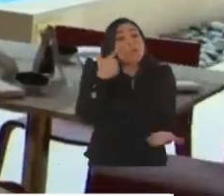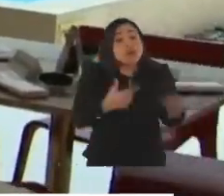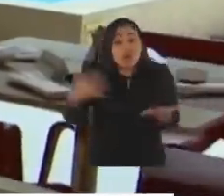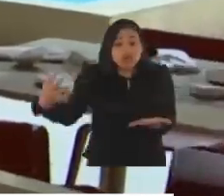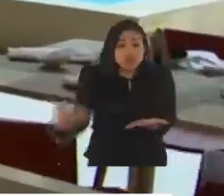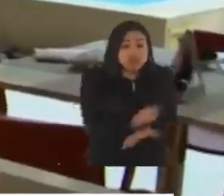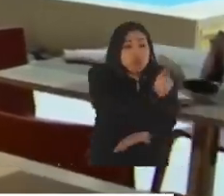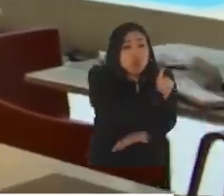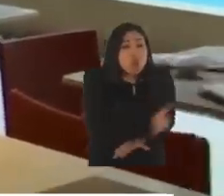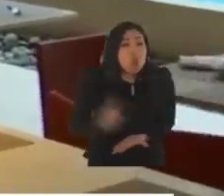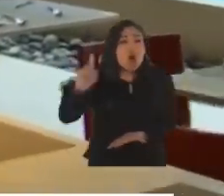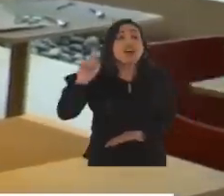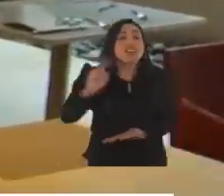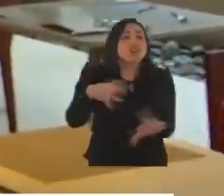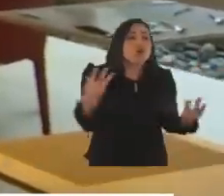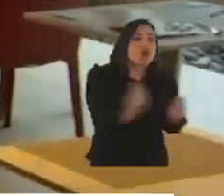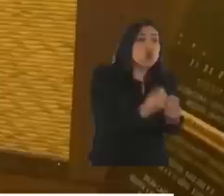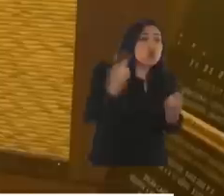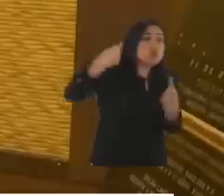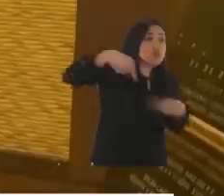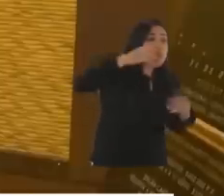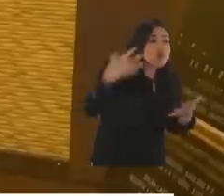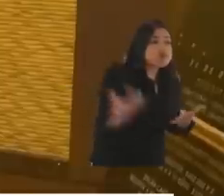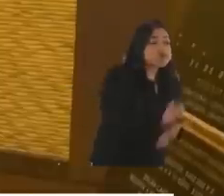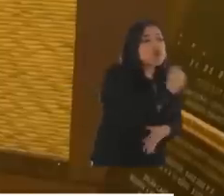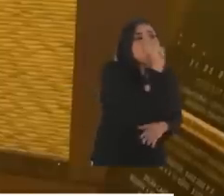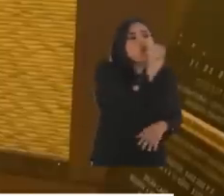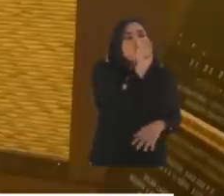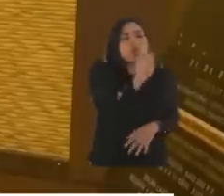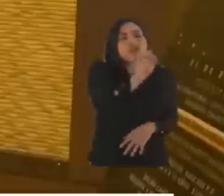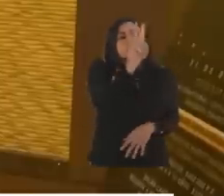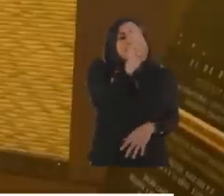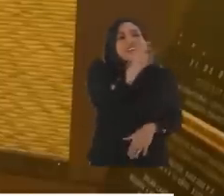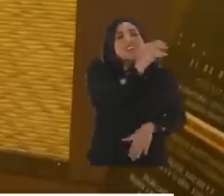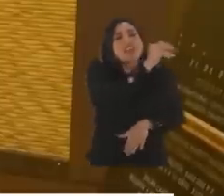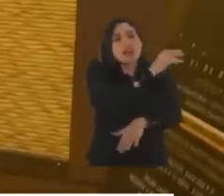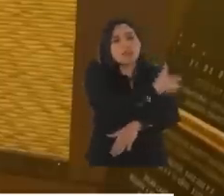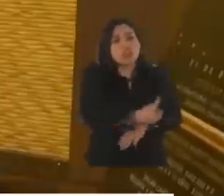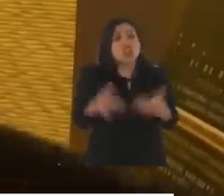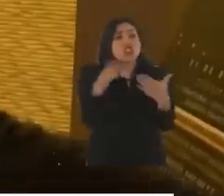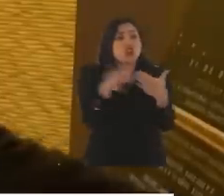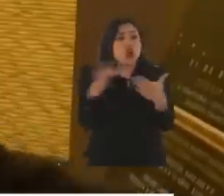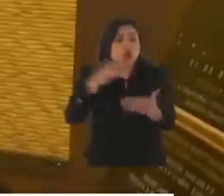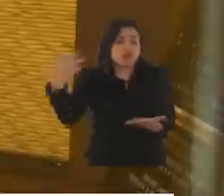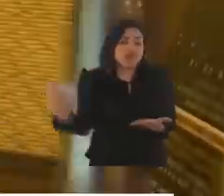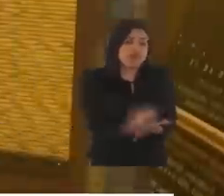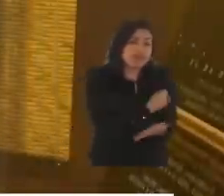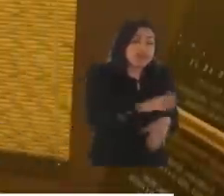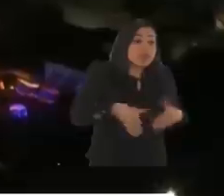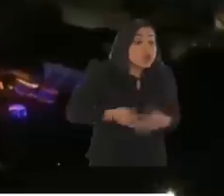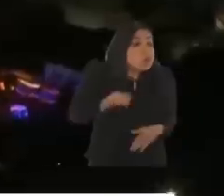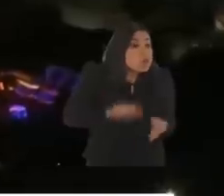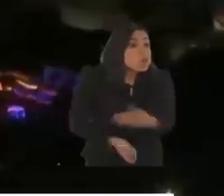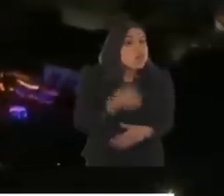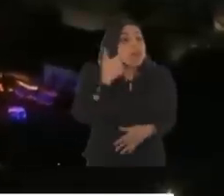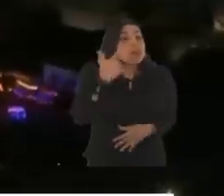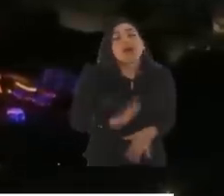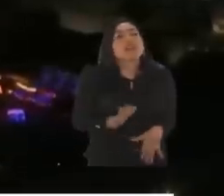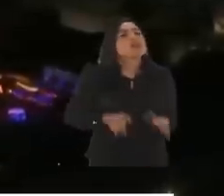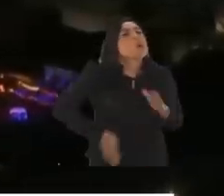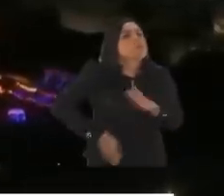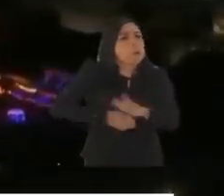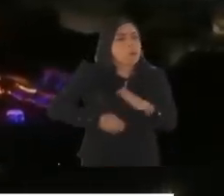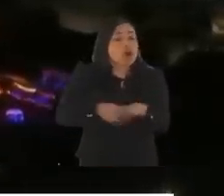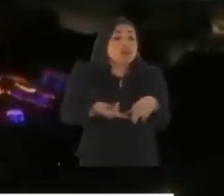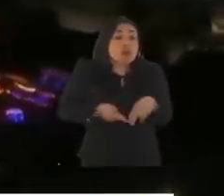el momento en ganancias en el sector turístico alrededor de 1.7 millones de dólares. Se espera entonces que en los próximos días